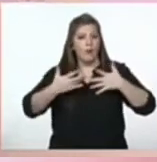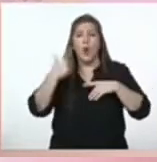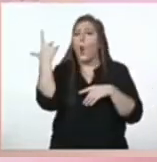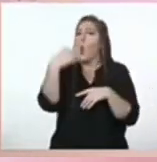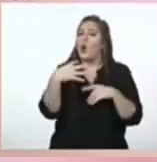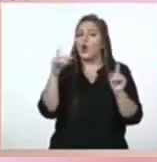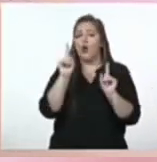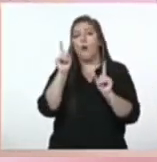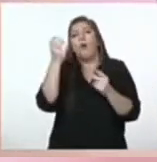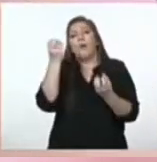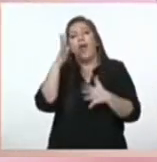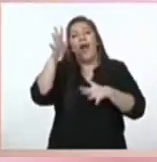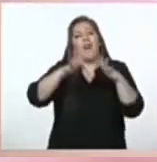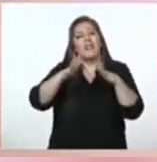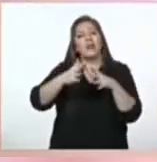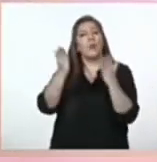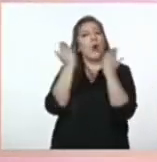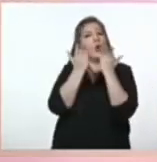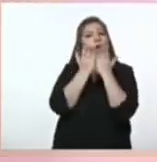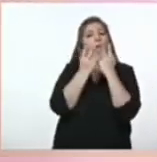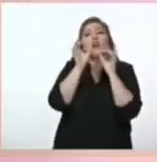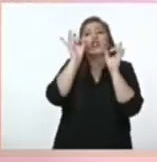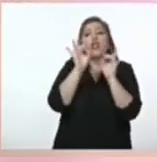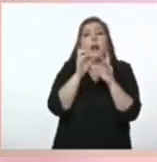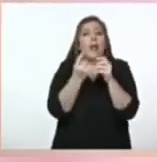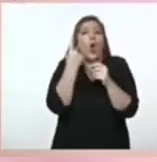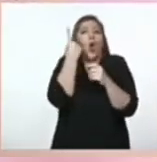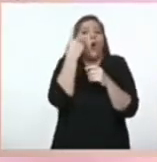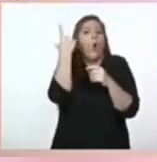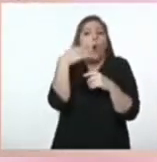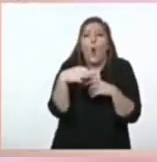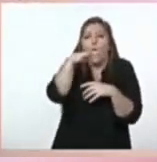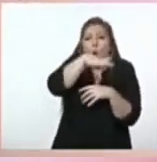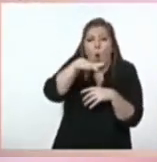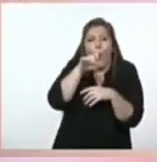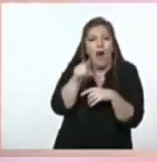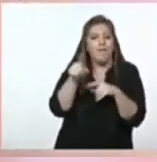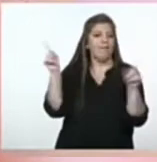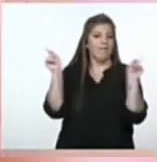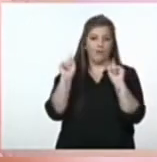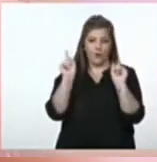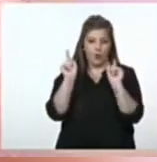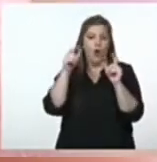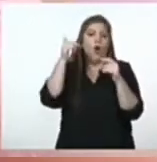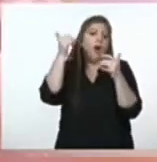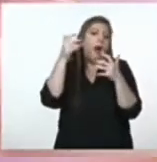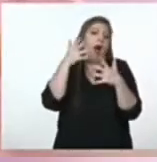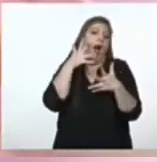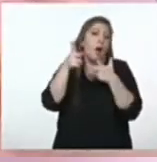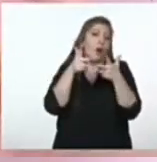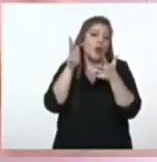cuando lo estudiamos queda la idea como que estas cosas ocurren únicamente ahí. Claro, ¿no? Hay que comprender que acá estamos